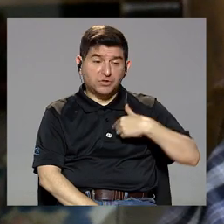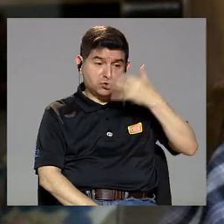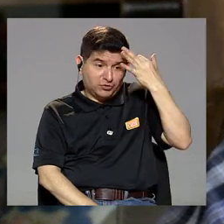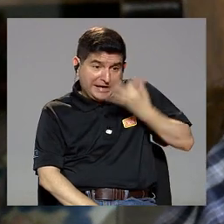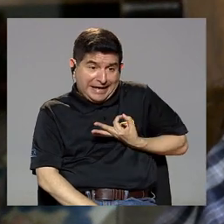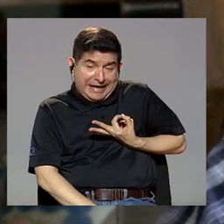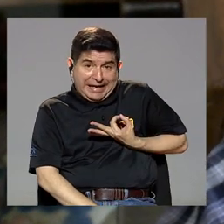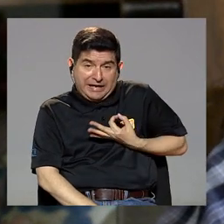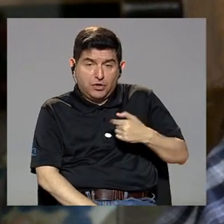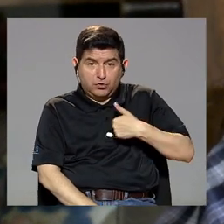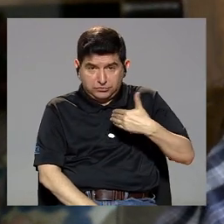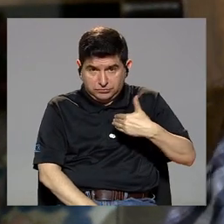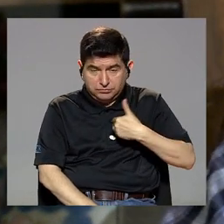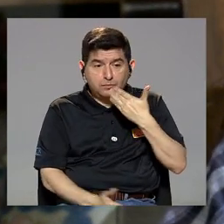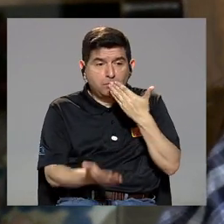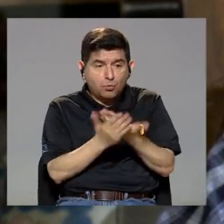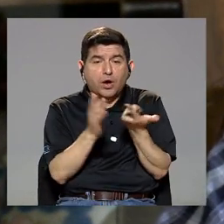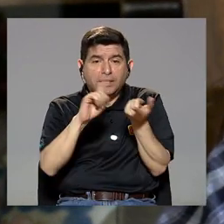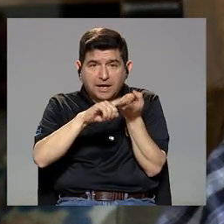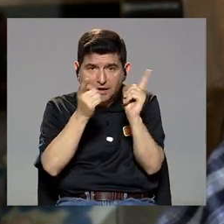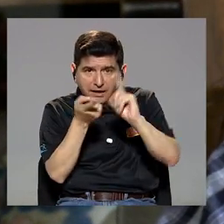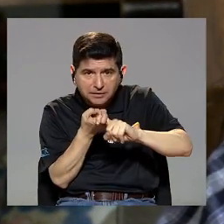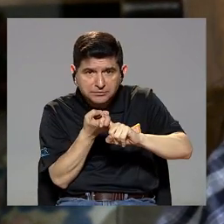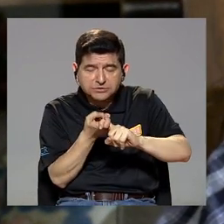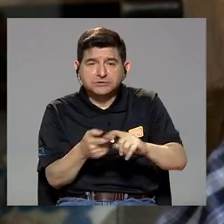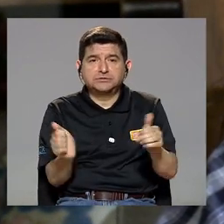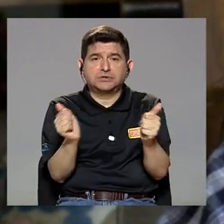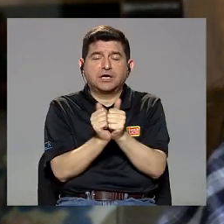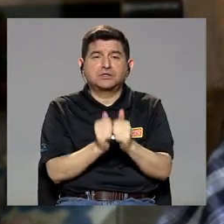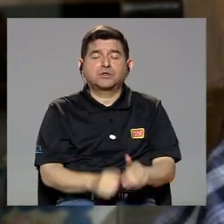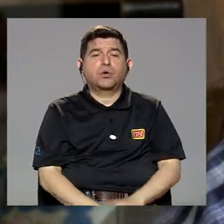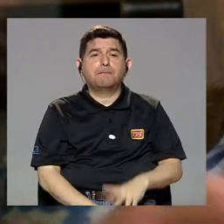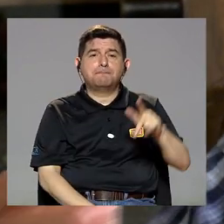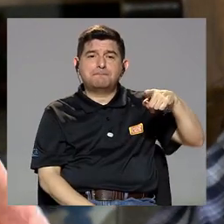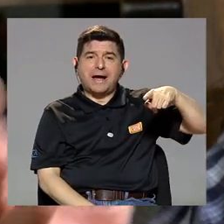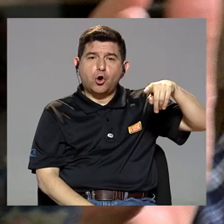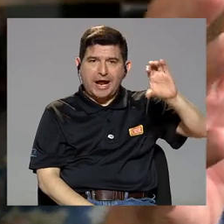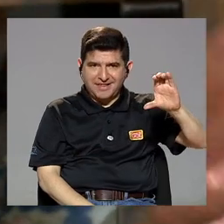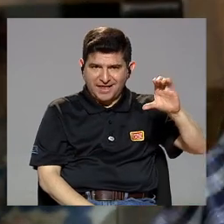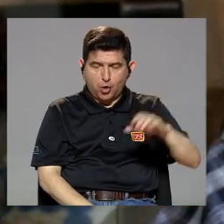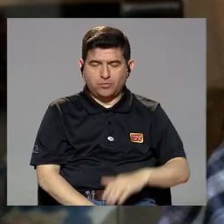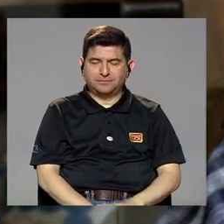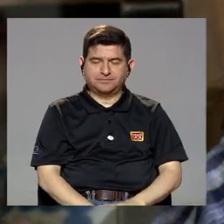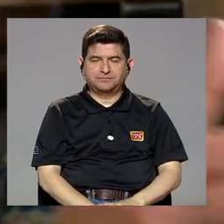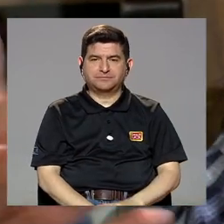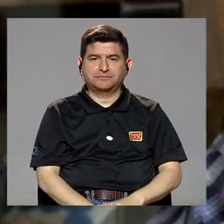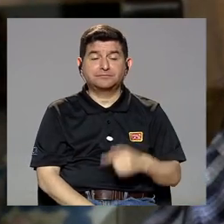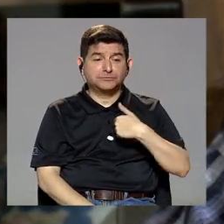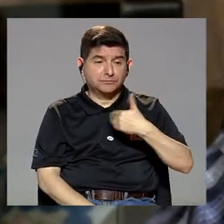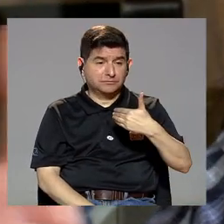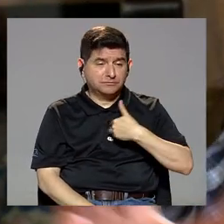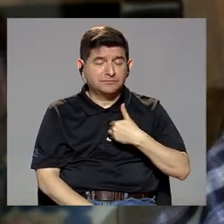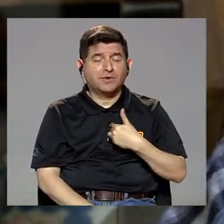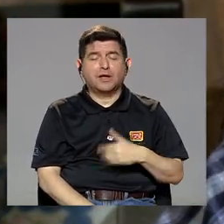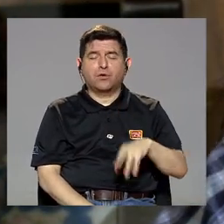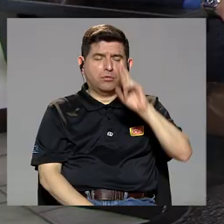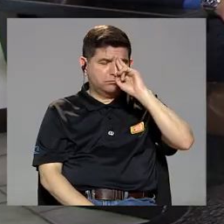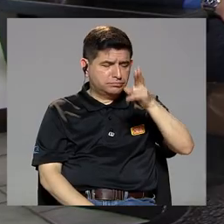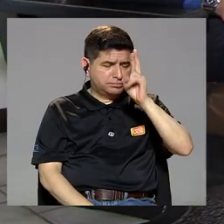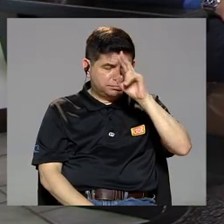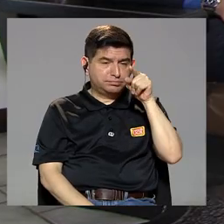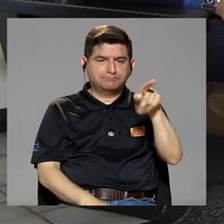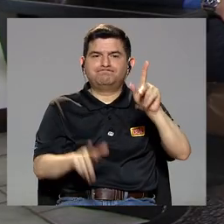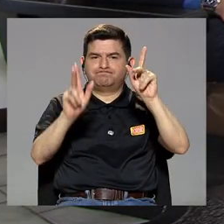yo tuve una buena amistad con condovac y tuve y tengo una gran admiración por él